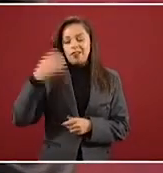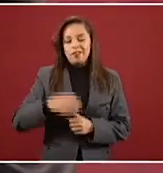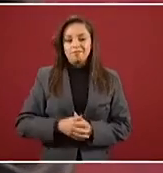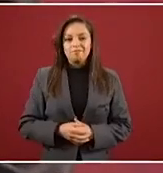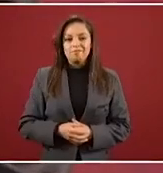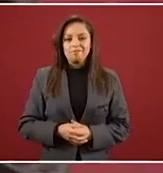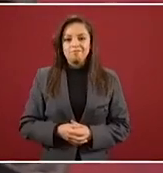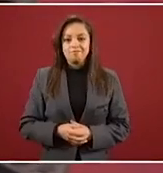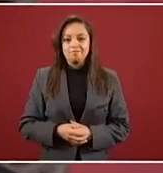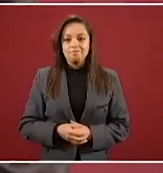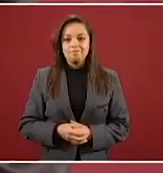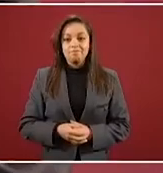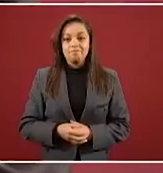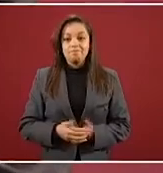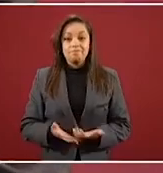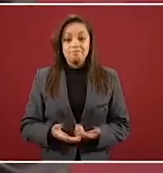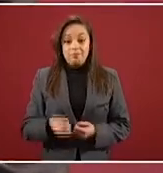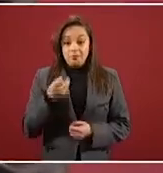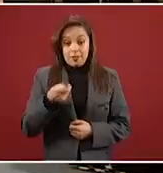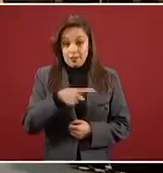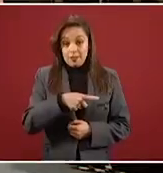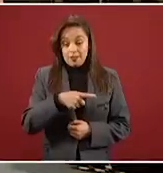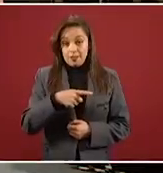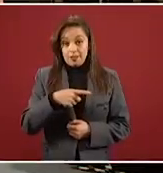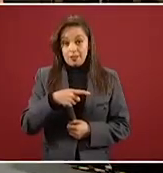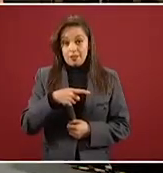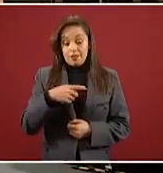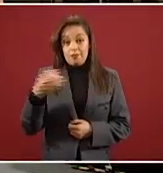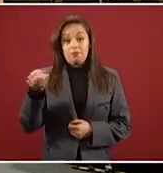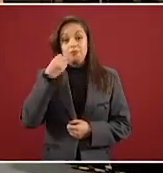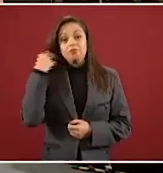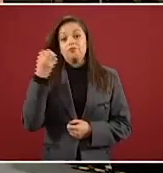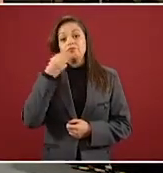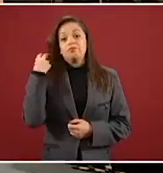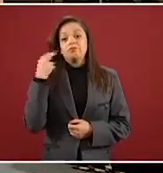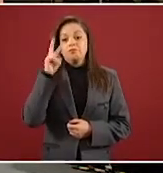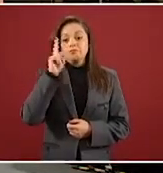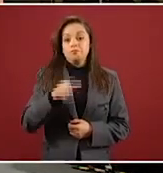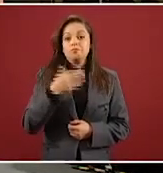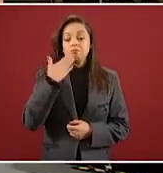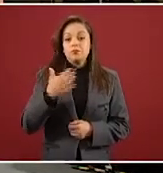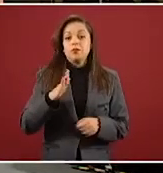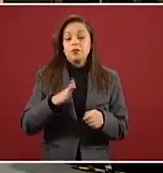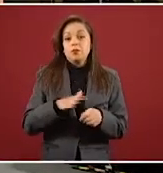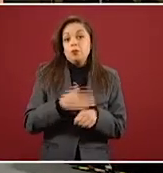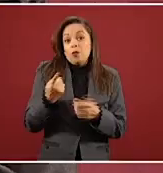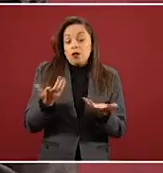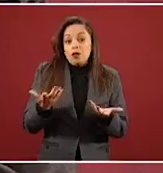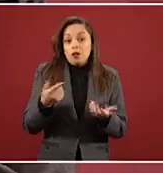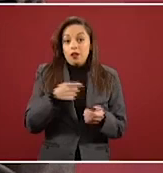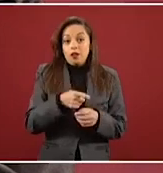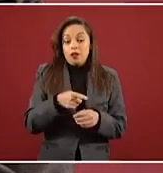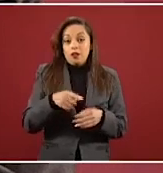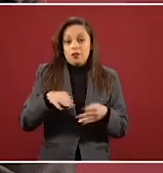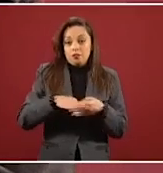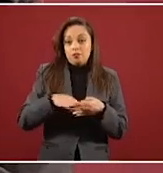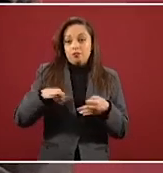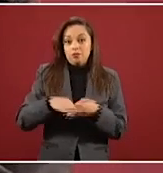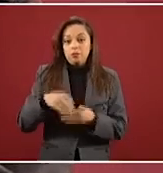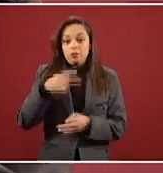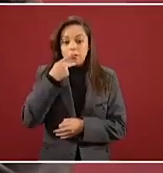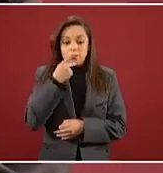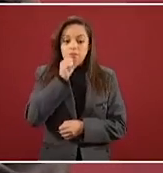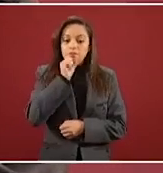Entonces son muy buenas estas conferencias, porque parecemos disco rayado, nos repetimos mucho,